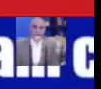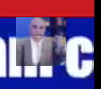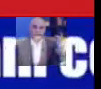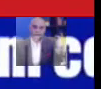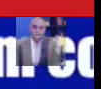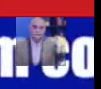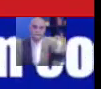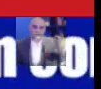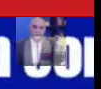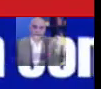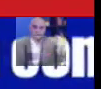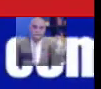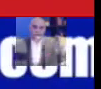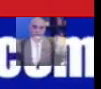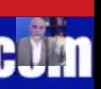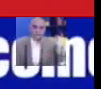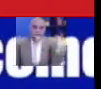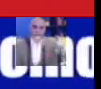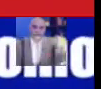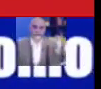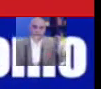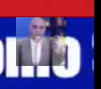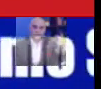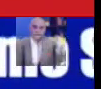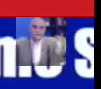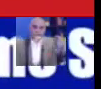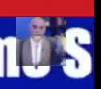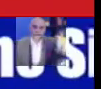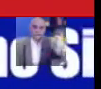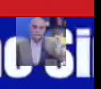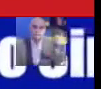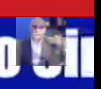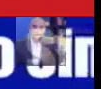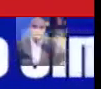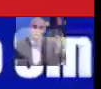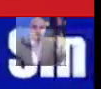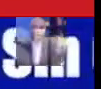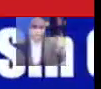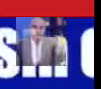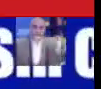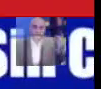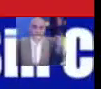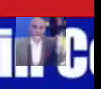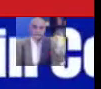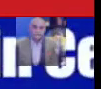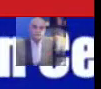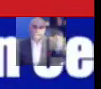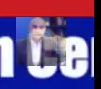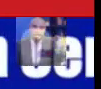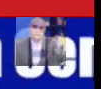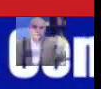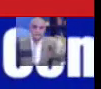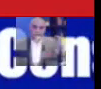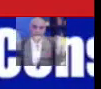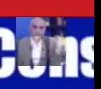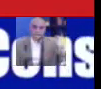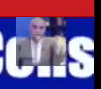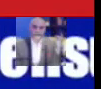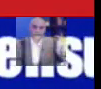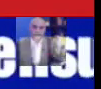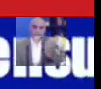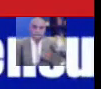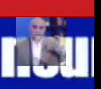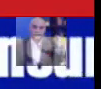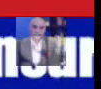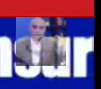senadoras como Xóchitl Gálvez las que con la politiquería le faltan al respeto a millones